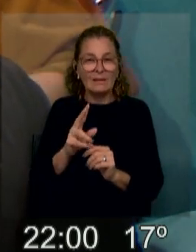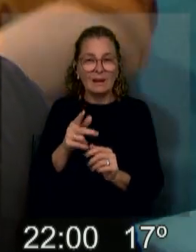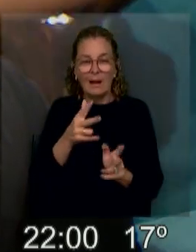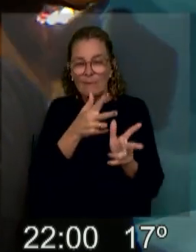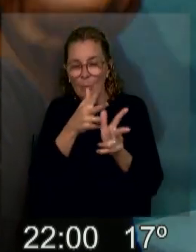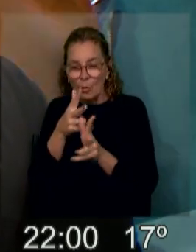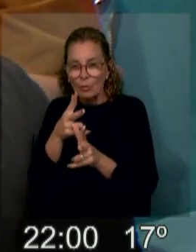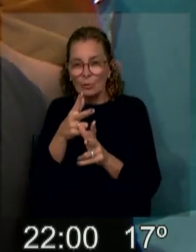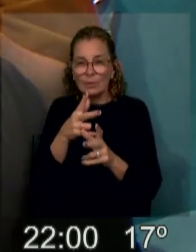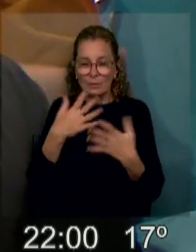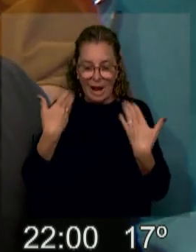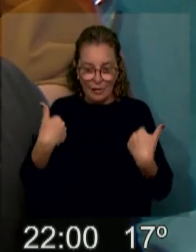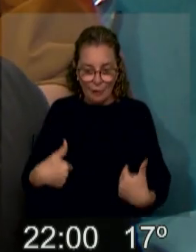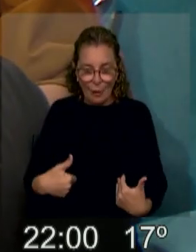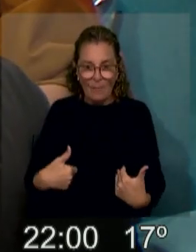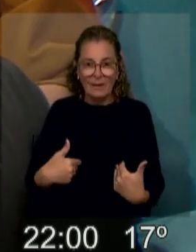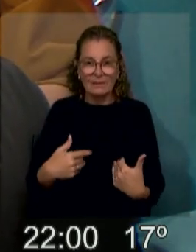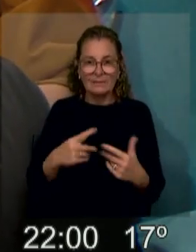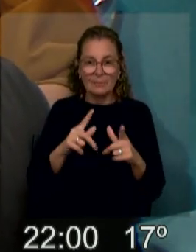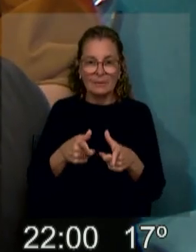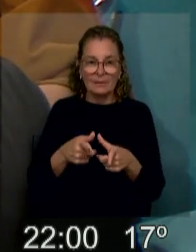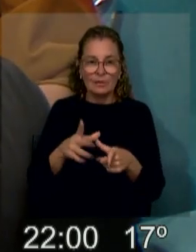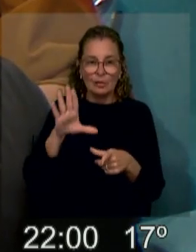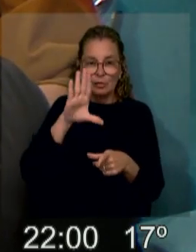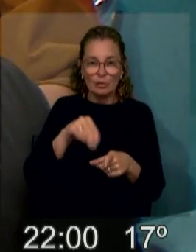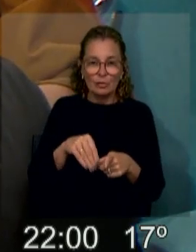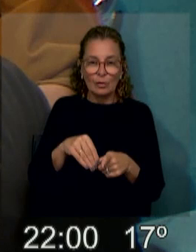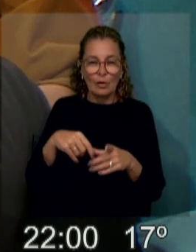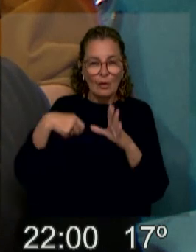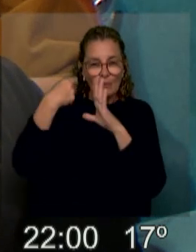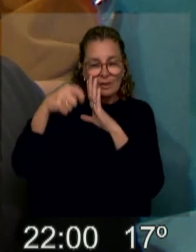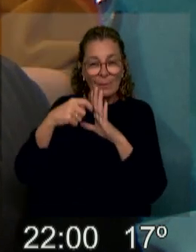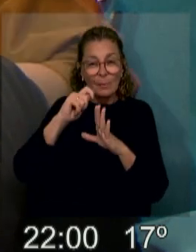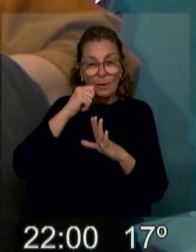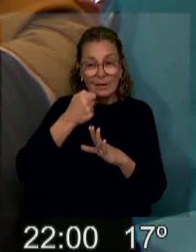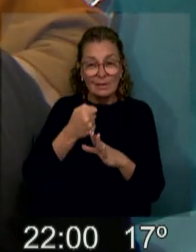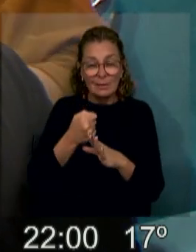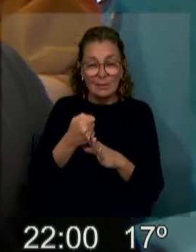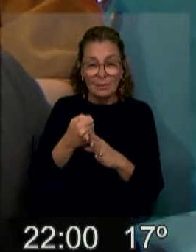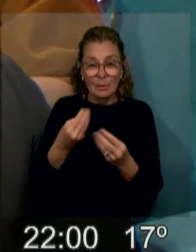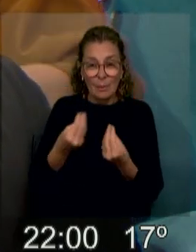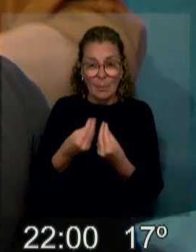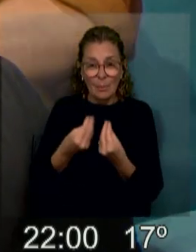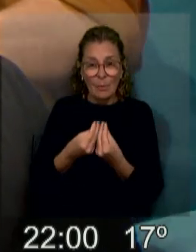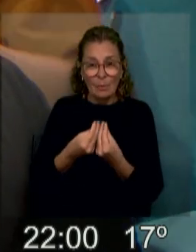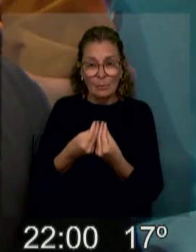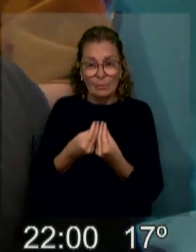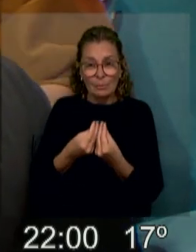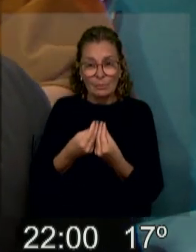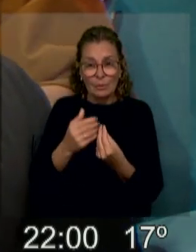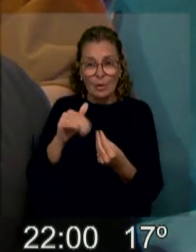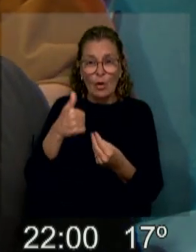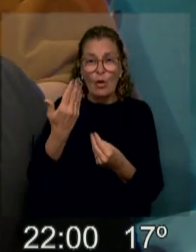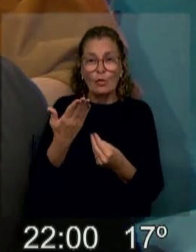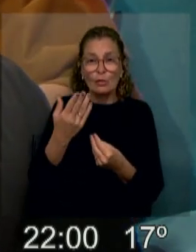sé, desde el vestuario, o sea, todo el video está buenísimo, está teniendo mucha repercusión en el exterior, es